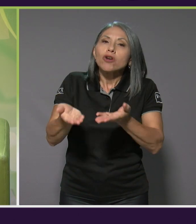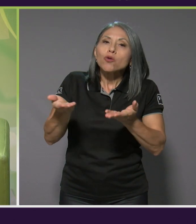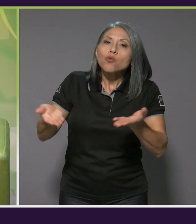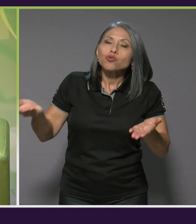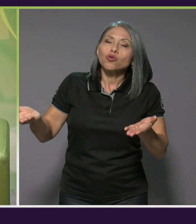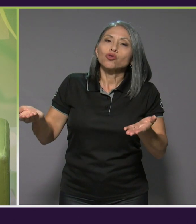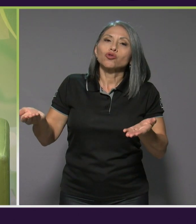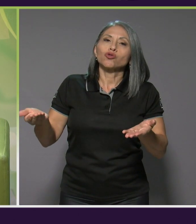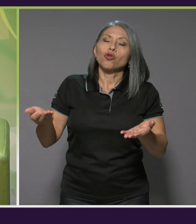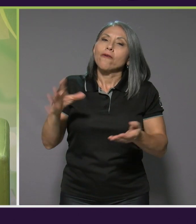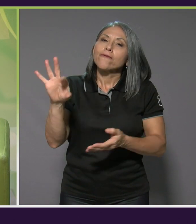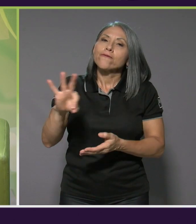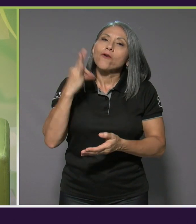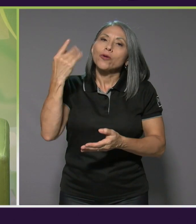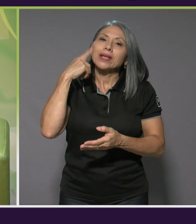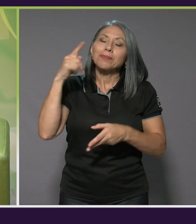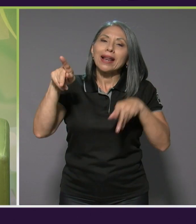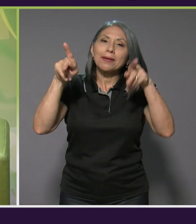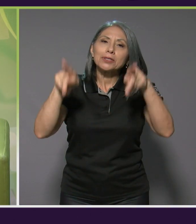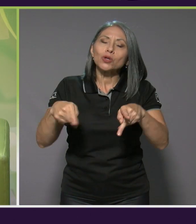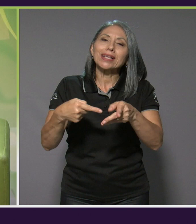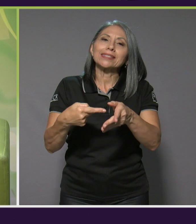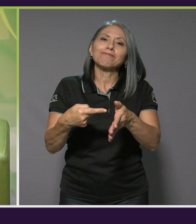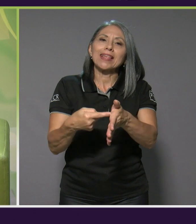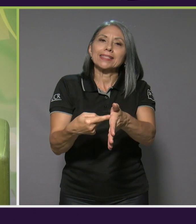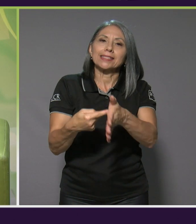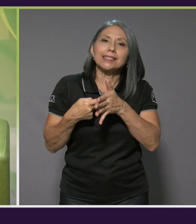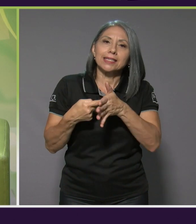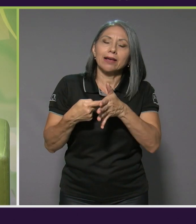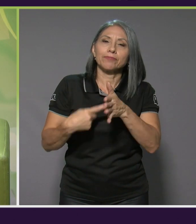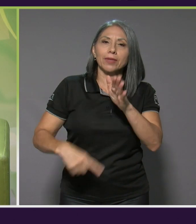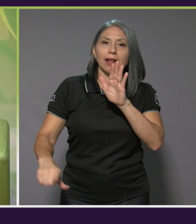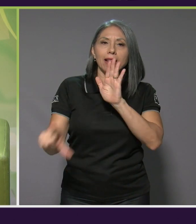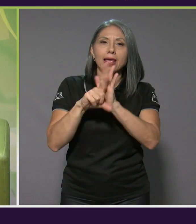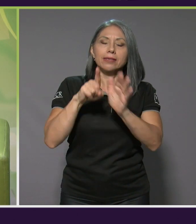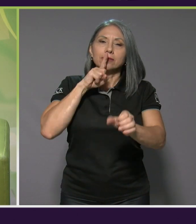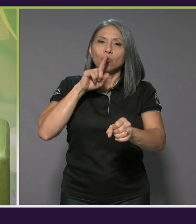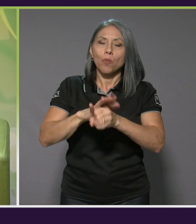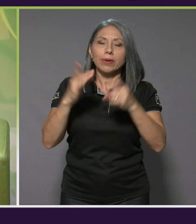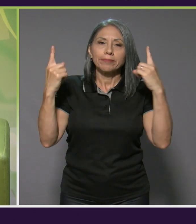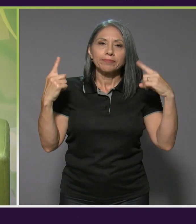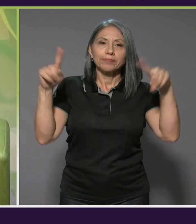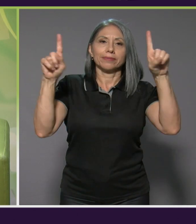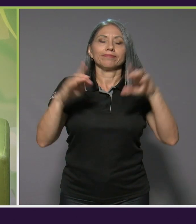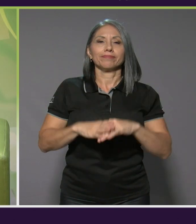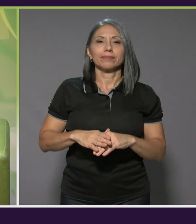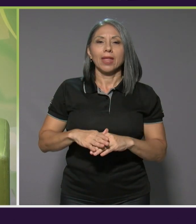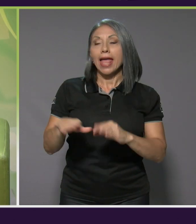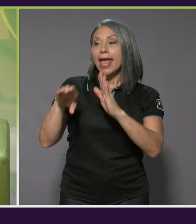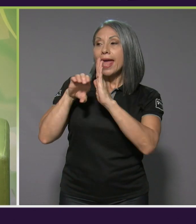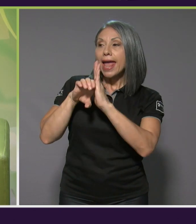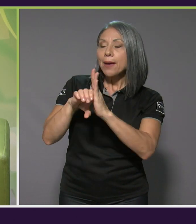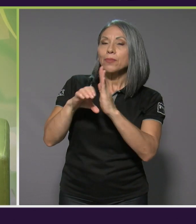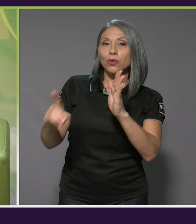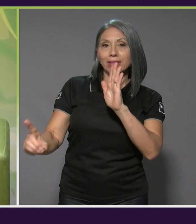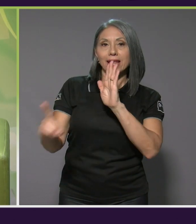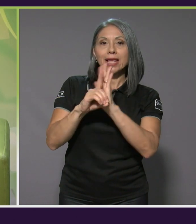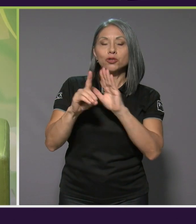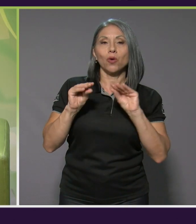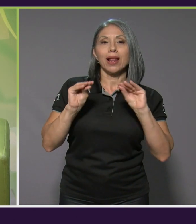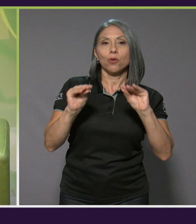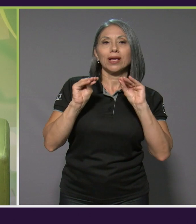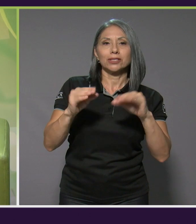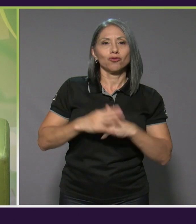exigibilidad del cumplimiento de las leyes, ¿verdad? Porque el derecho a la educación, el tema de la